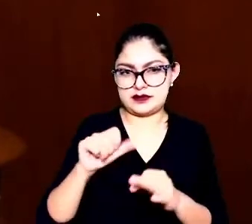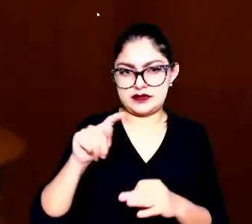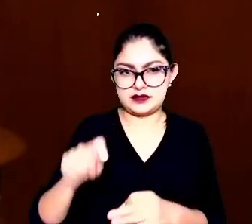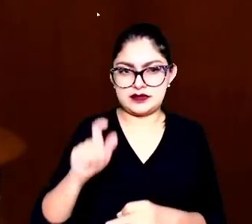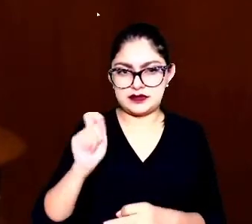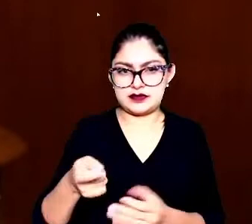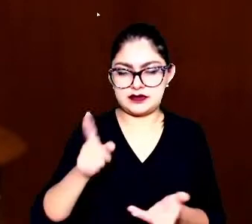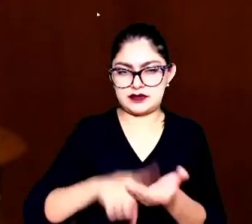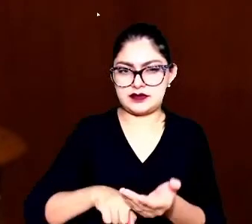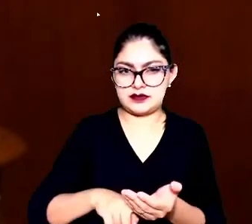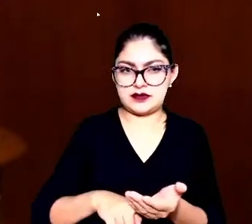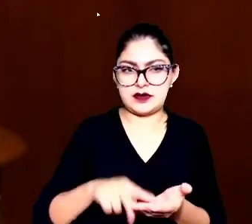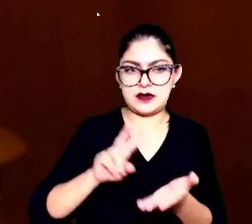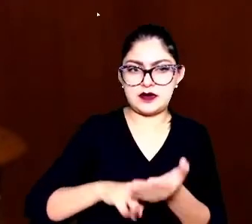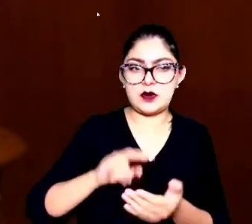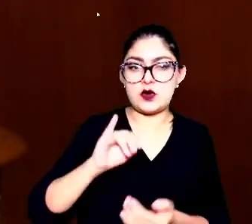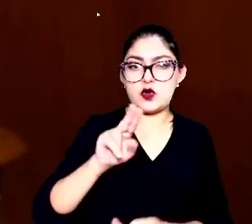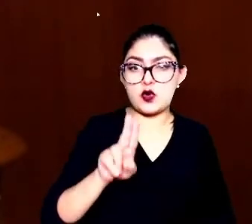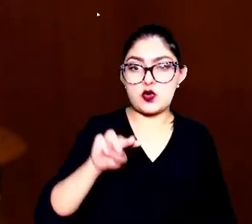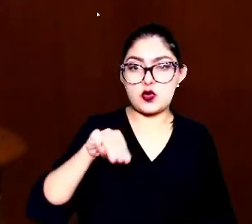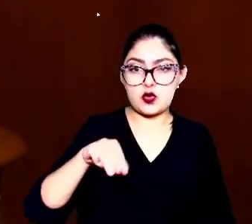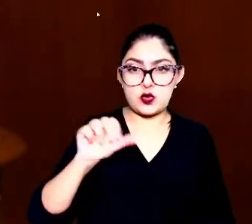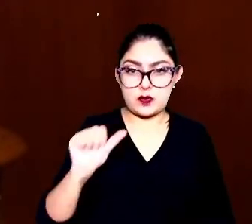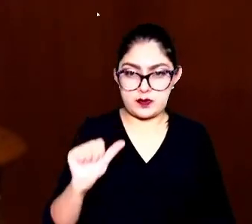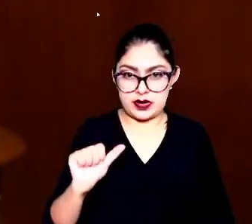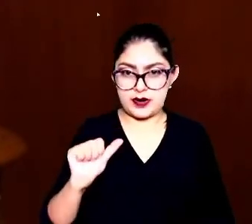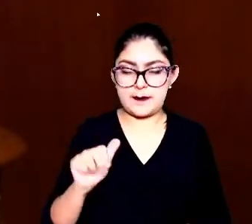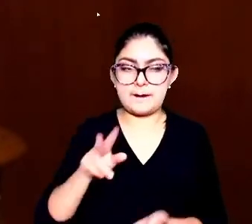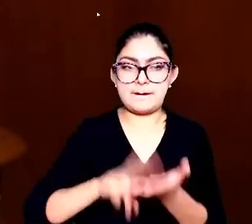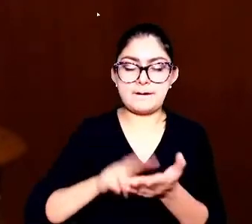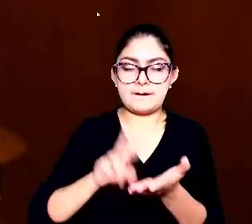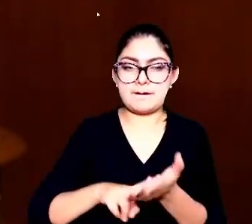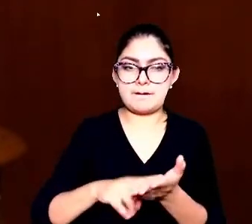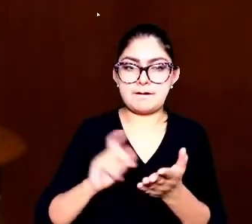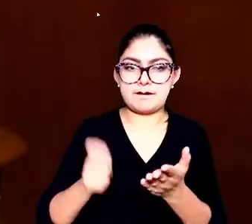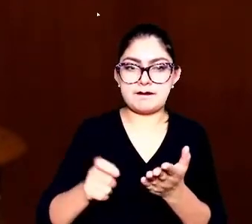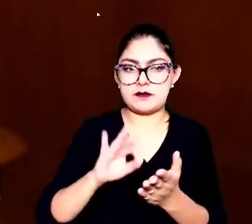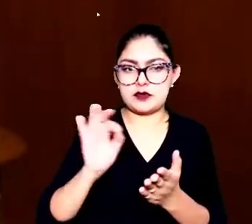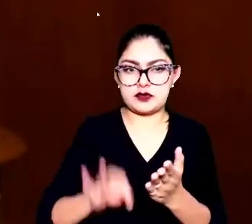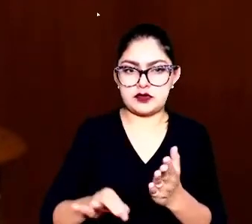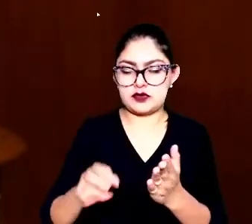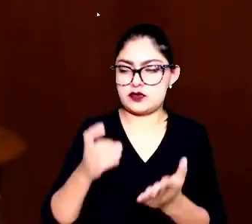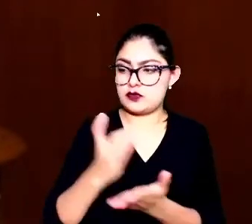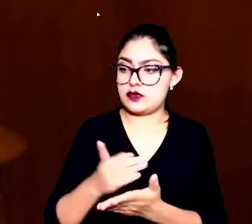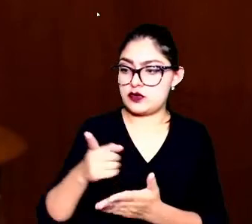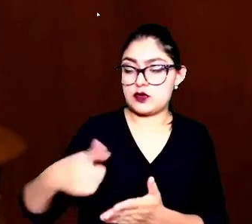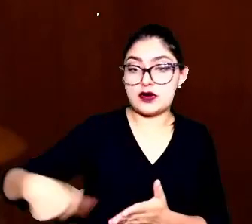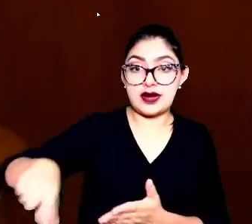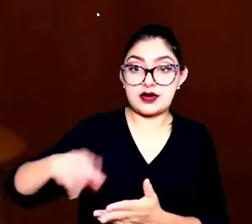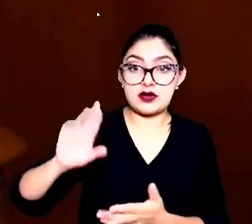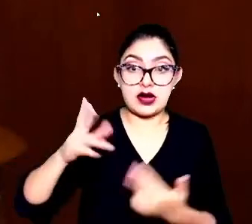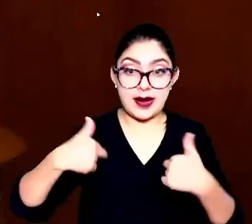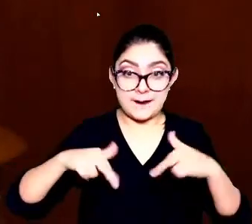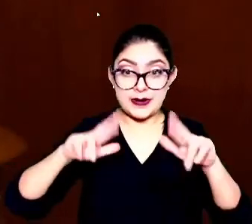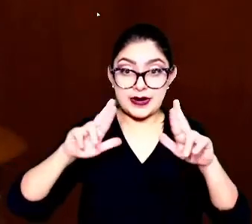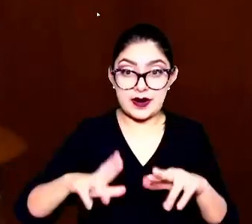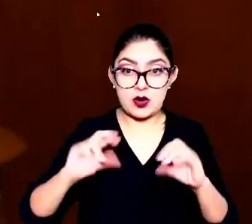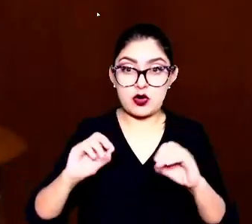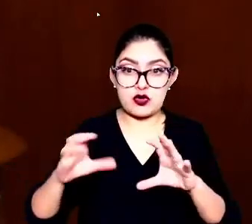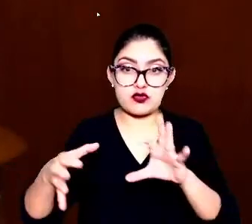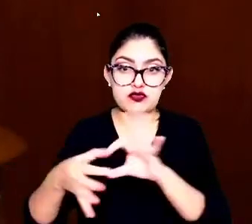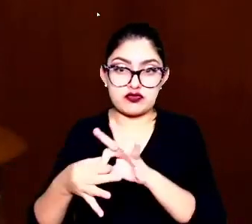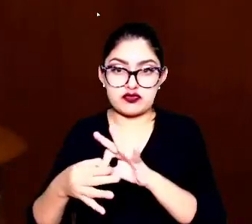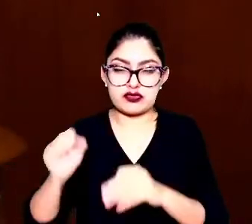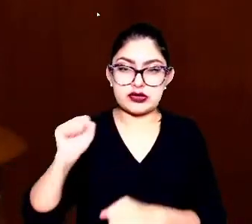de medida y actualización vigente Y no sea importante de organización o gremios sindical oculto